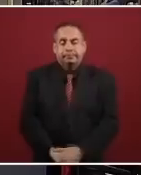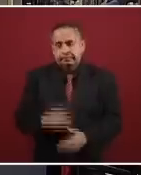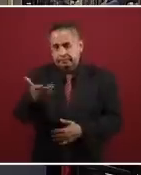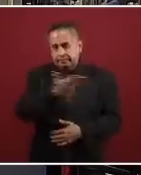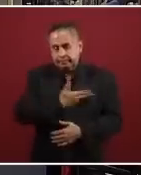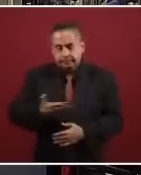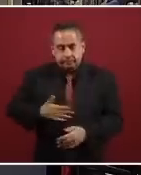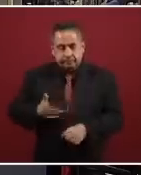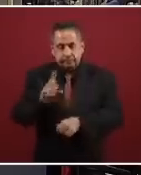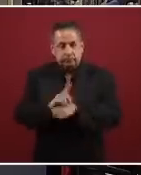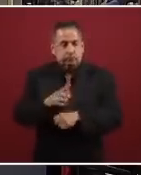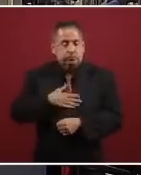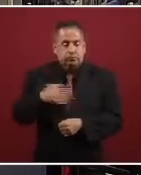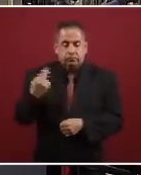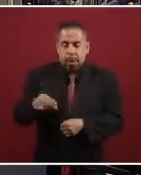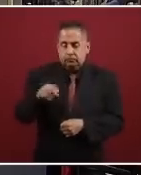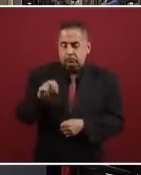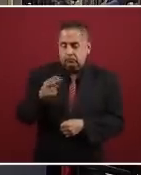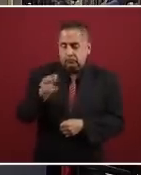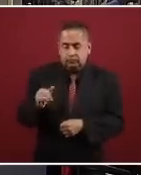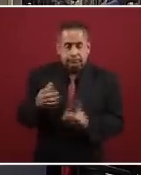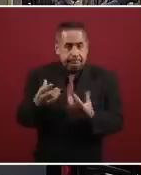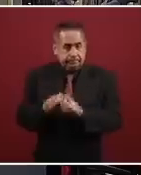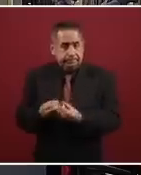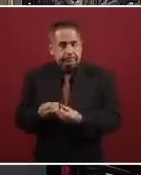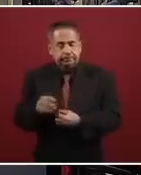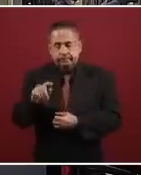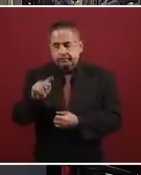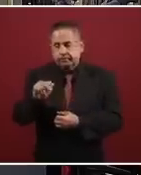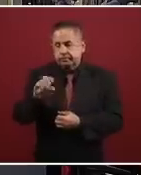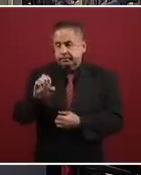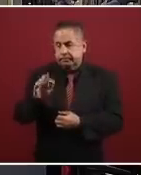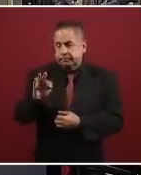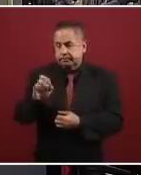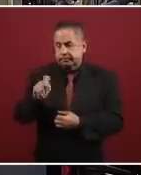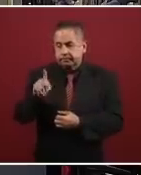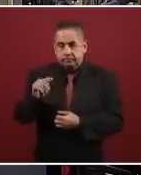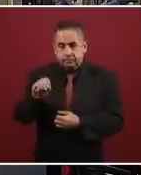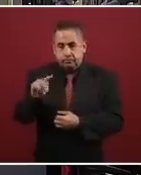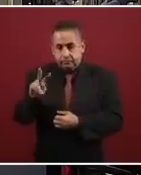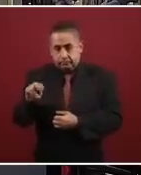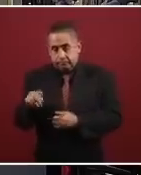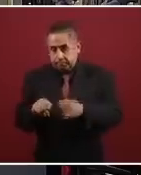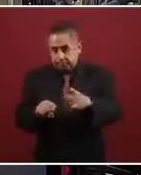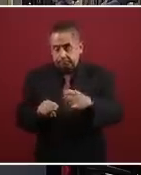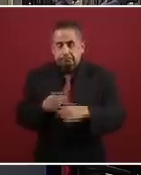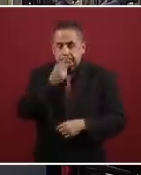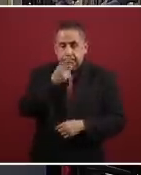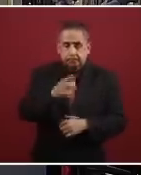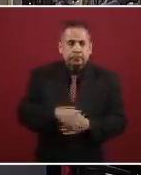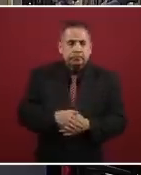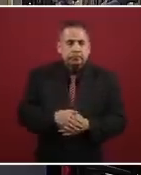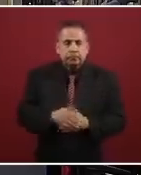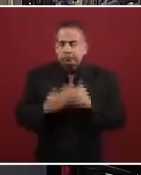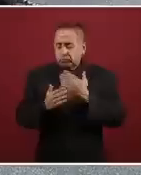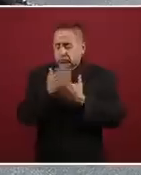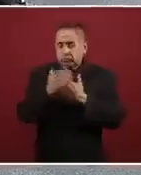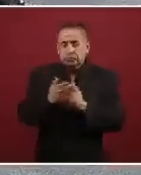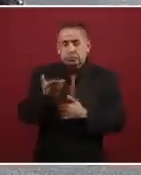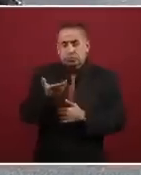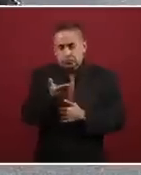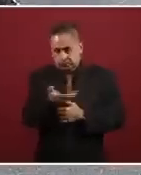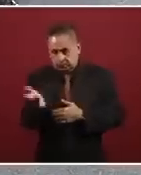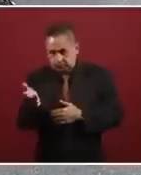Presidente, buenos días. Mi amigo Gutiérrez de Efecto TV, preguntarle, hoy en la mañana, a pesar de que dijo que después iba a dar el informe sobre los despidos en la Administración